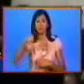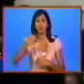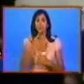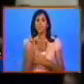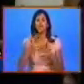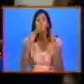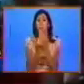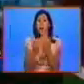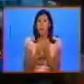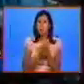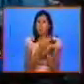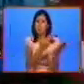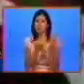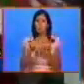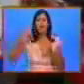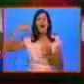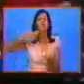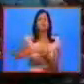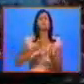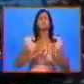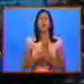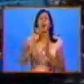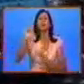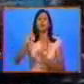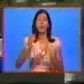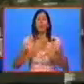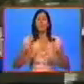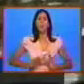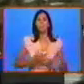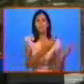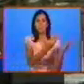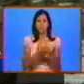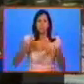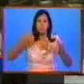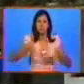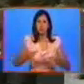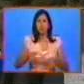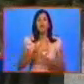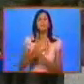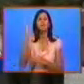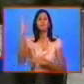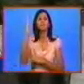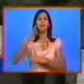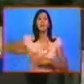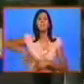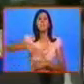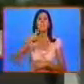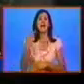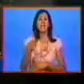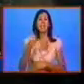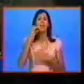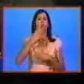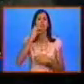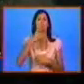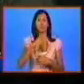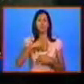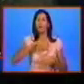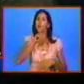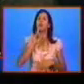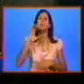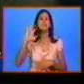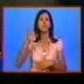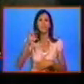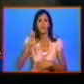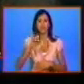amigos reciben en el aeropuerto de San Antonio sus restos y descansan en el mausoleo de la Plaza Ernesto Che Guevara en Santa